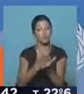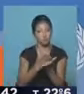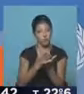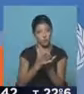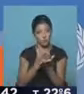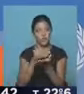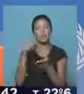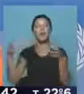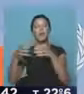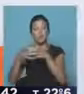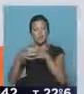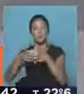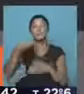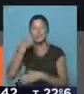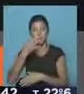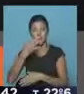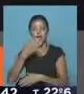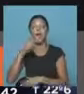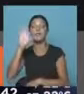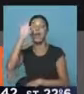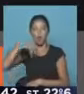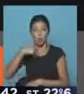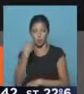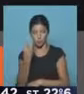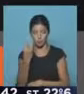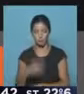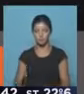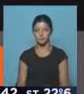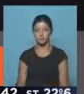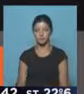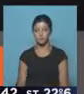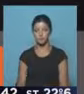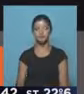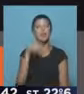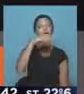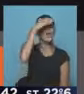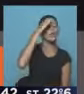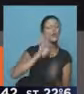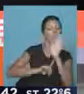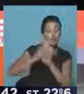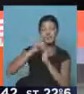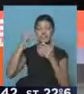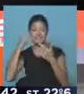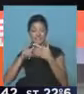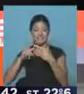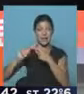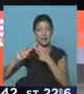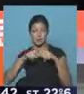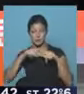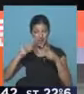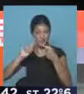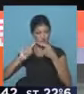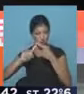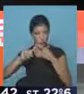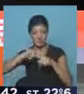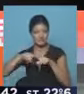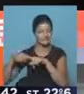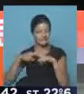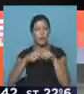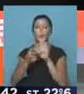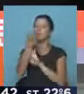de Seguridad de las Naciones Unidas. La relación entre China y Corea del Norte se tensó también por la ejecución en